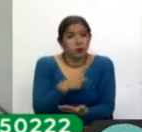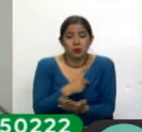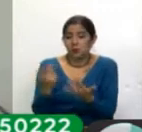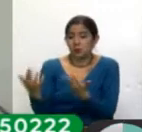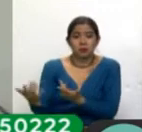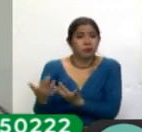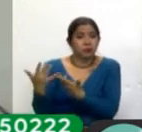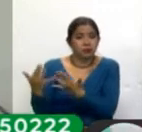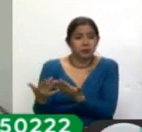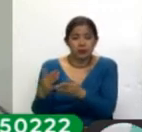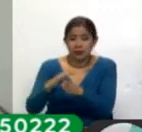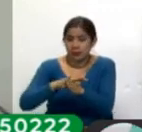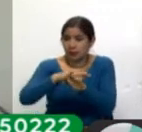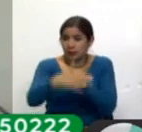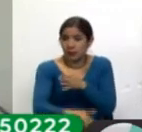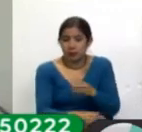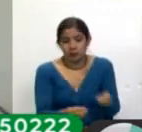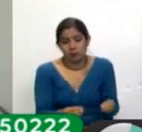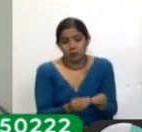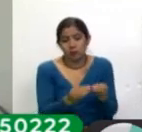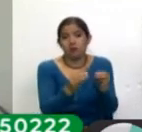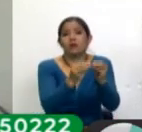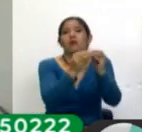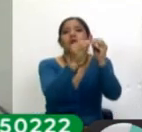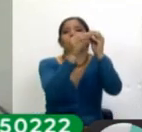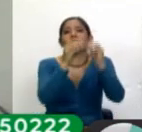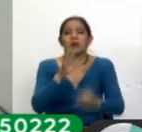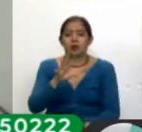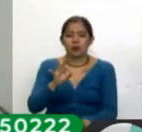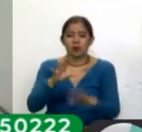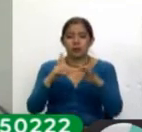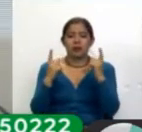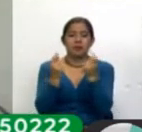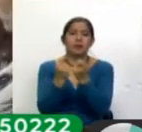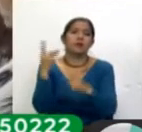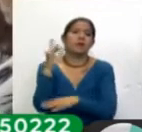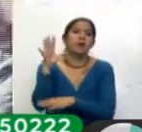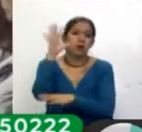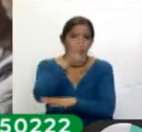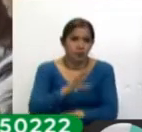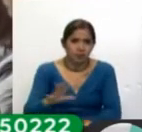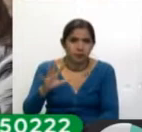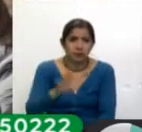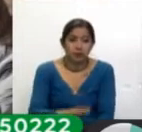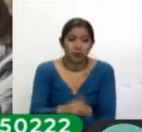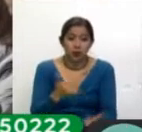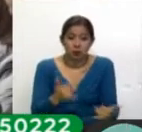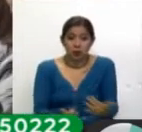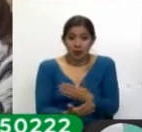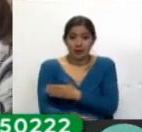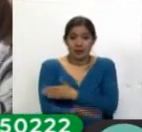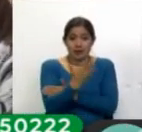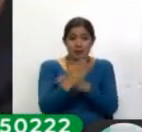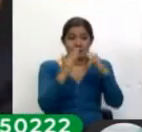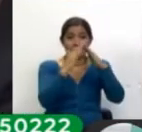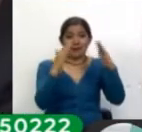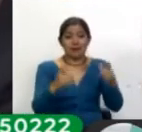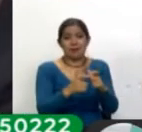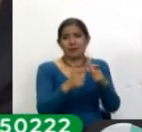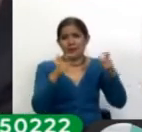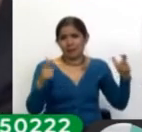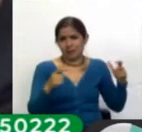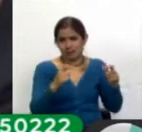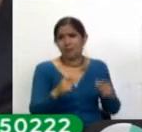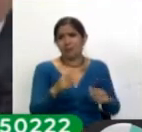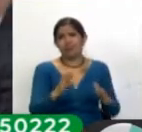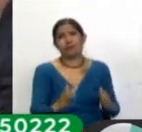espera de que concluya el proceso de conteo en los 9 departamentos del país. En horas de la mañana, en la Casa Grande del Pueblo, el presidente